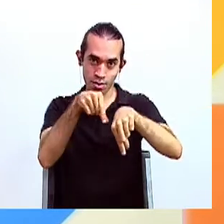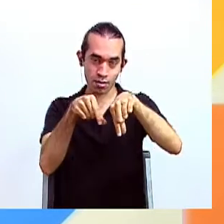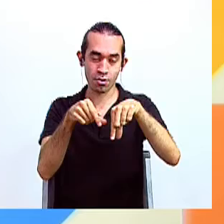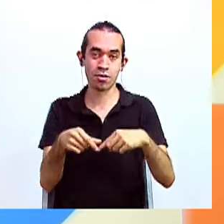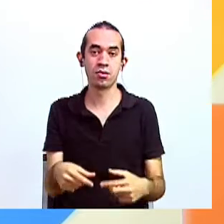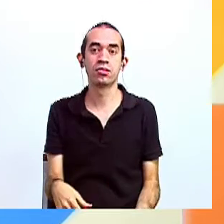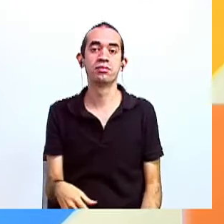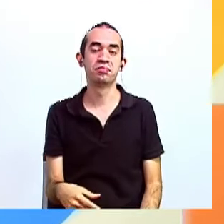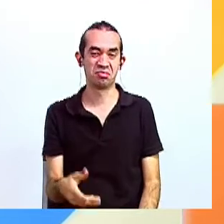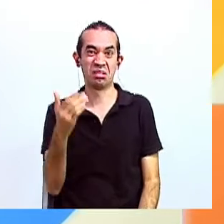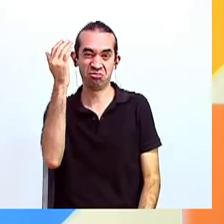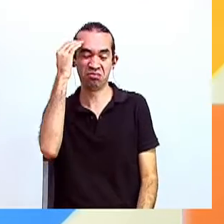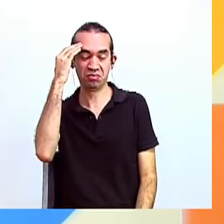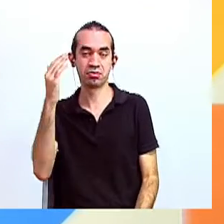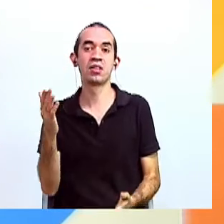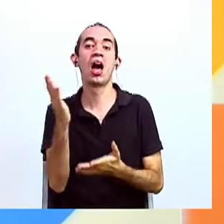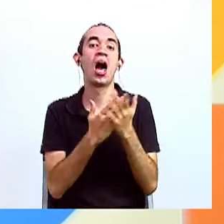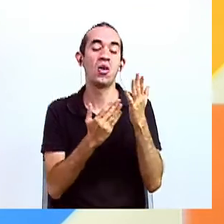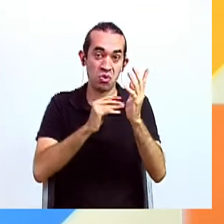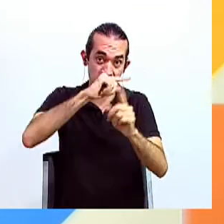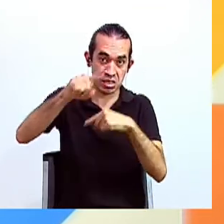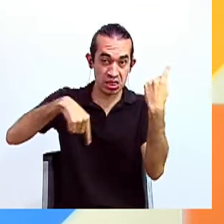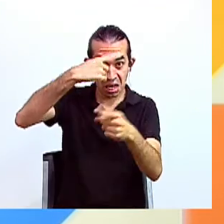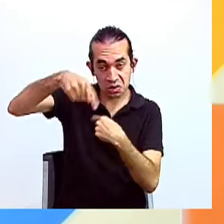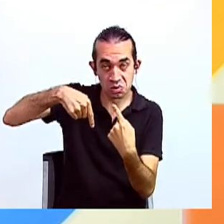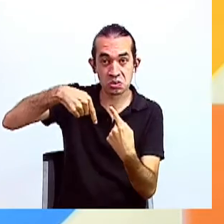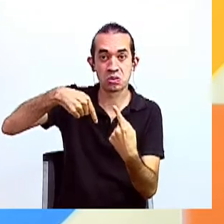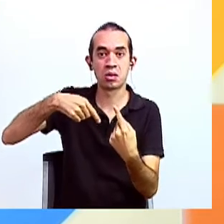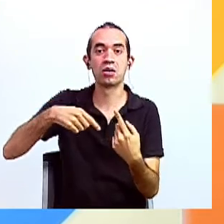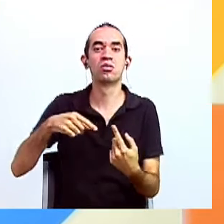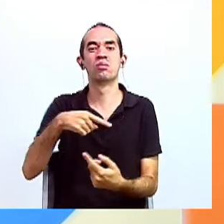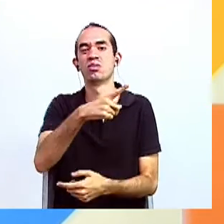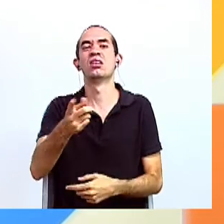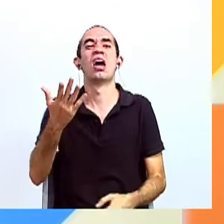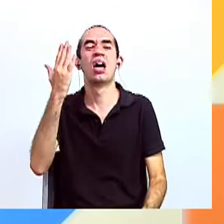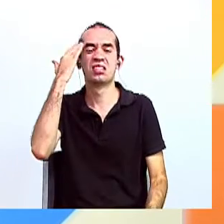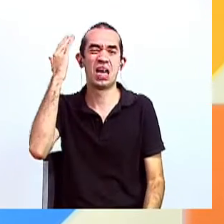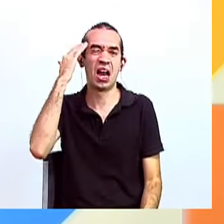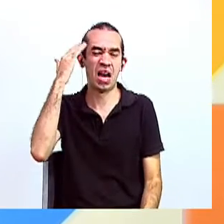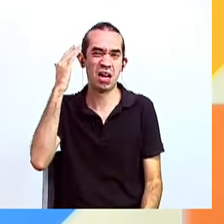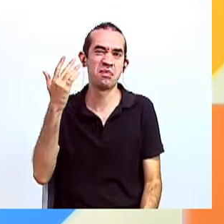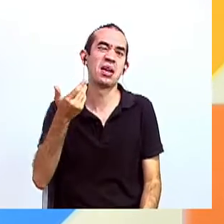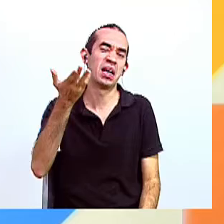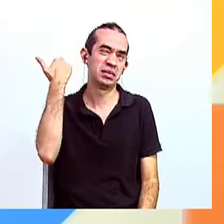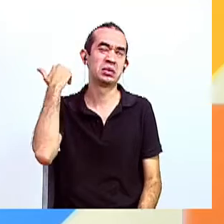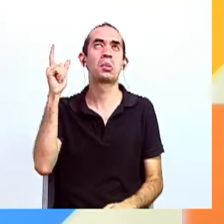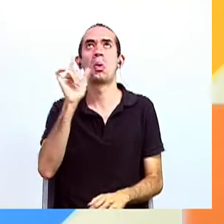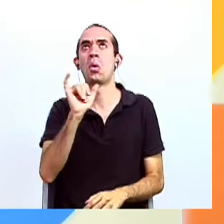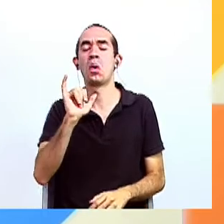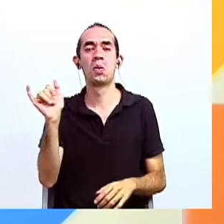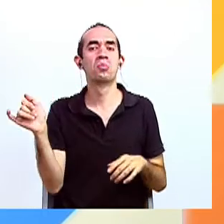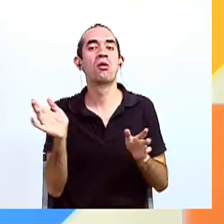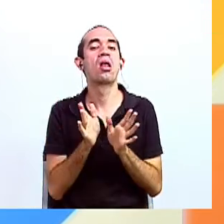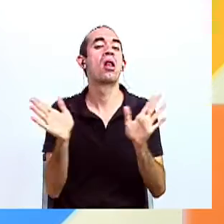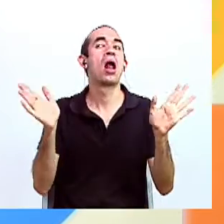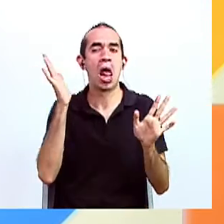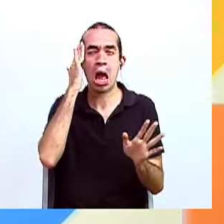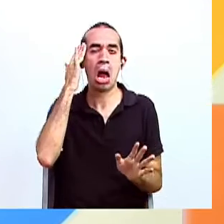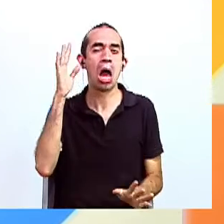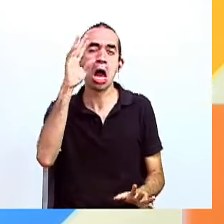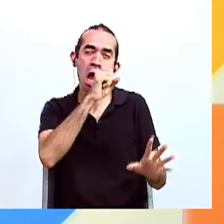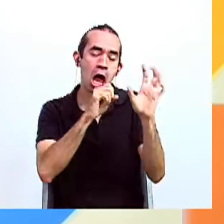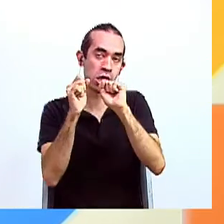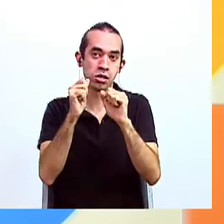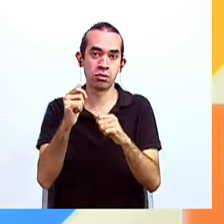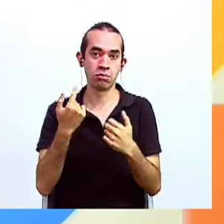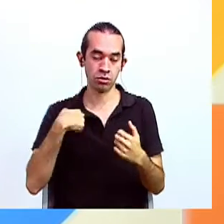por ejemplo, algunos ciclos de estos que vamos a tratar, ustedes los conocen de manera más general, pero conforme nos vamos haciendo